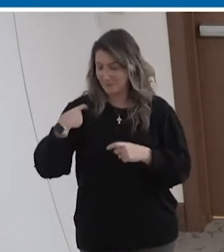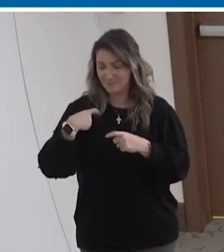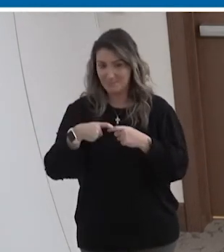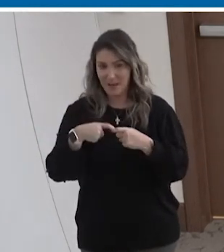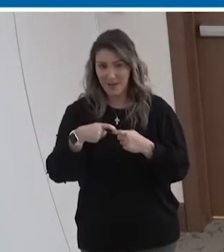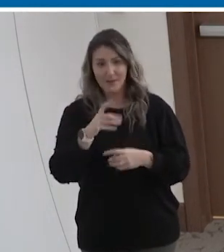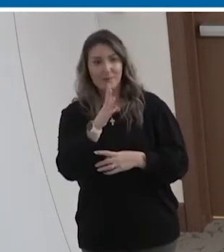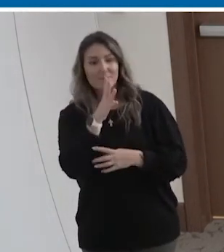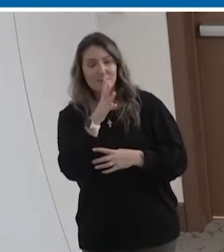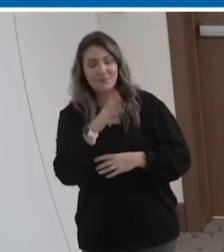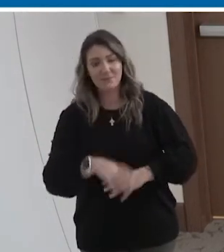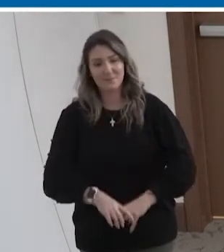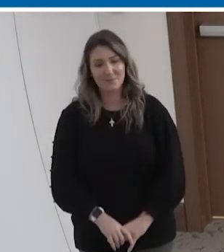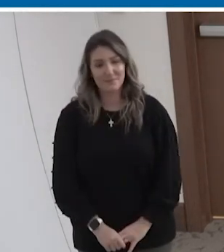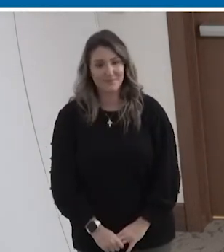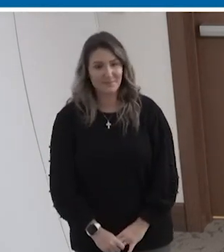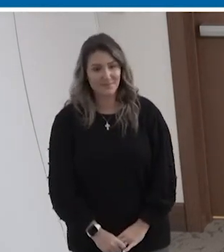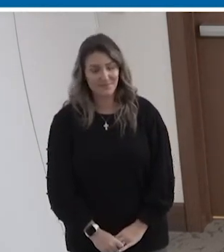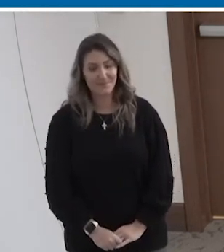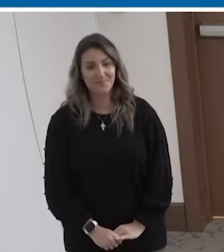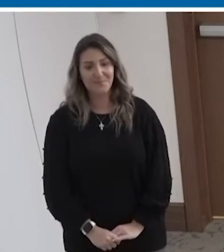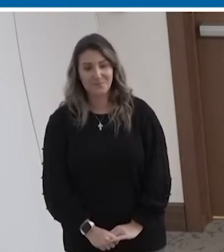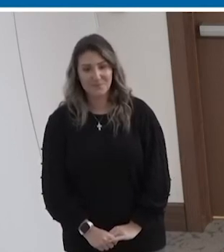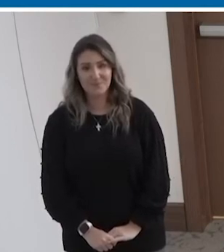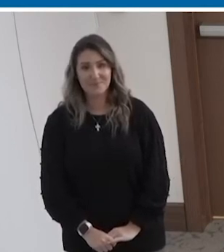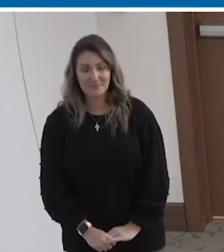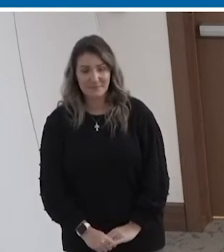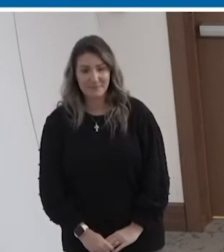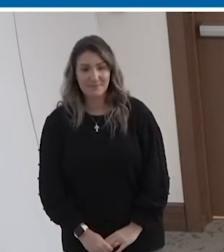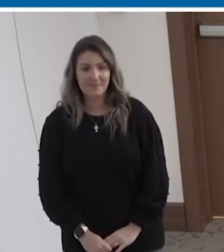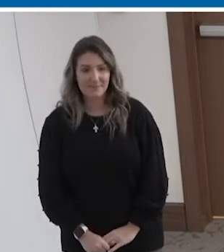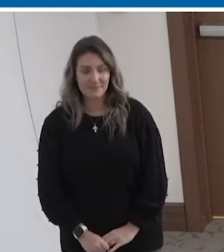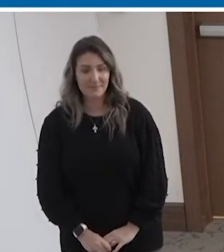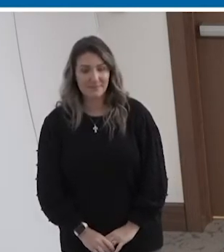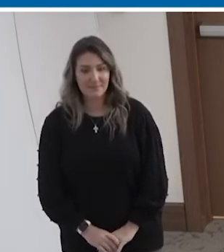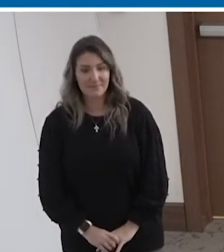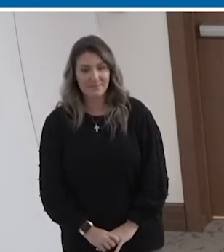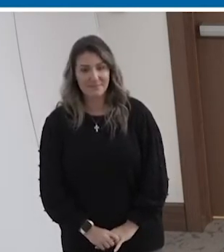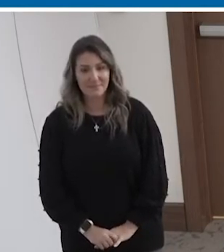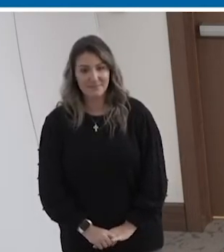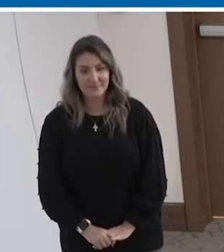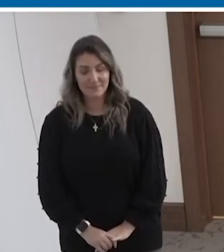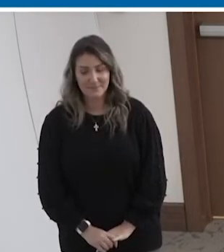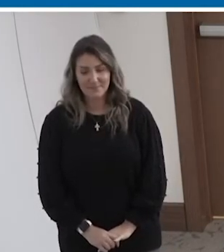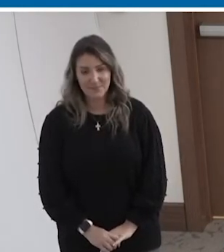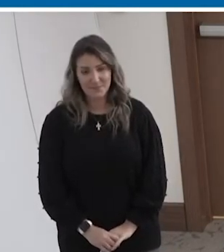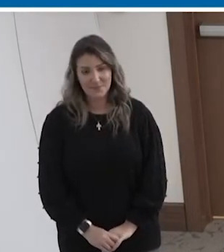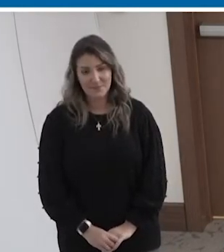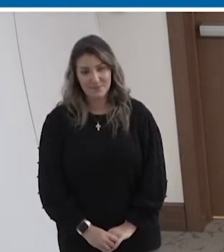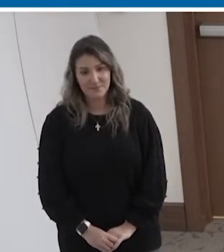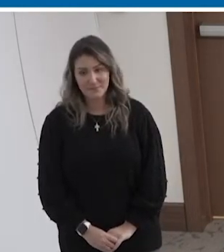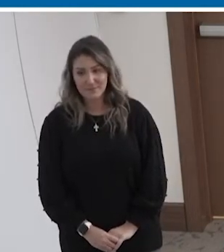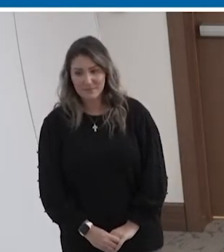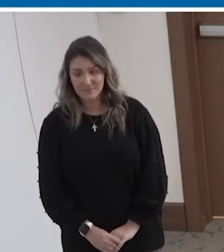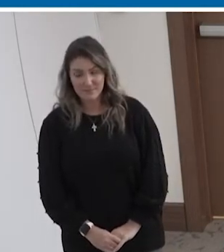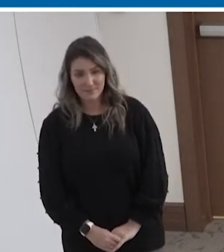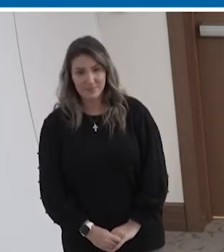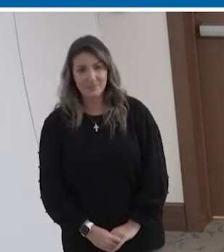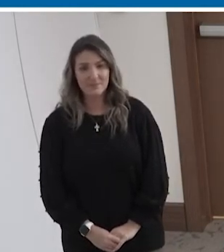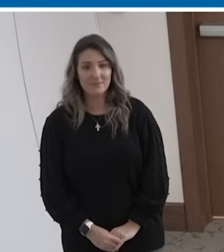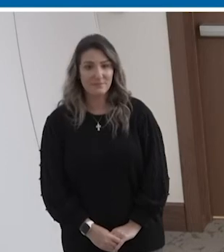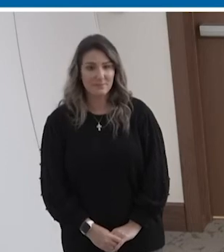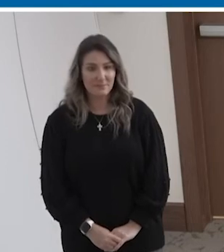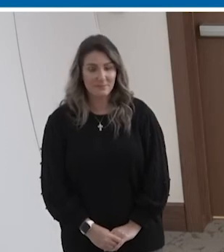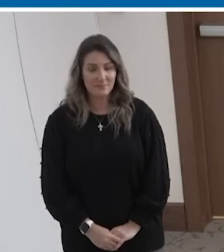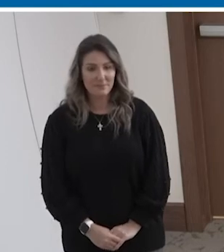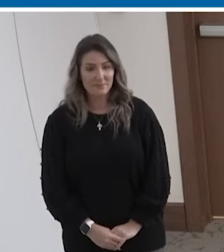Esa pregunta es muy buena. Yo sé que muchos padres de niños de 11 años están muy entusiasmados por el hecho de que